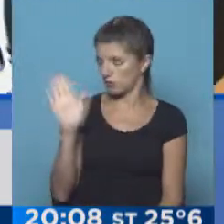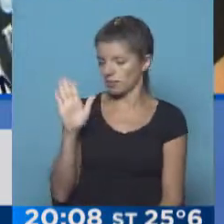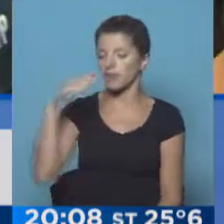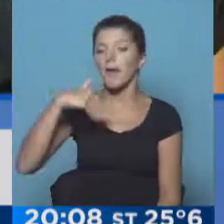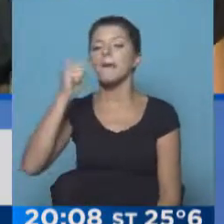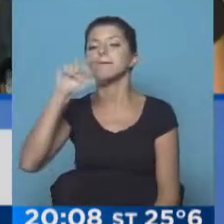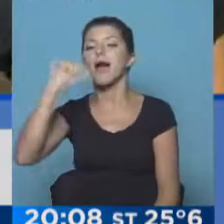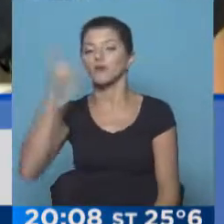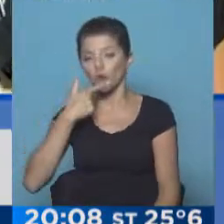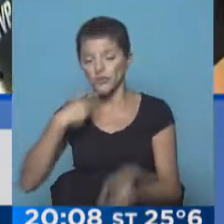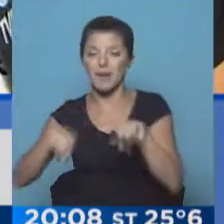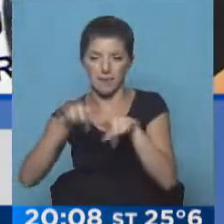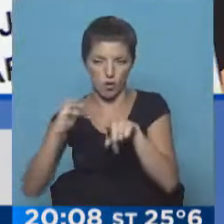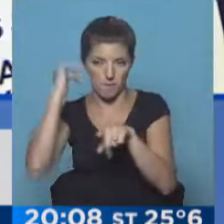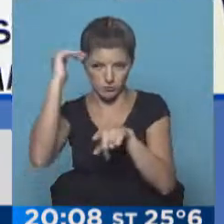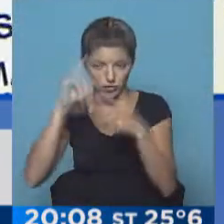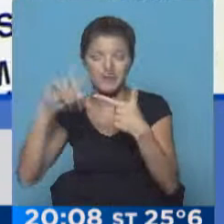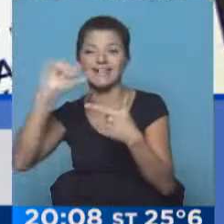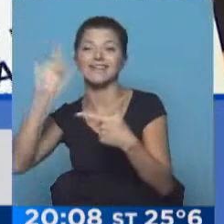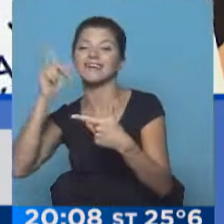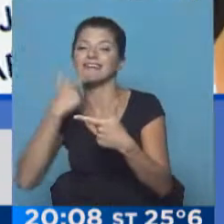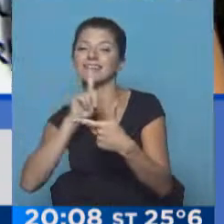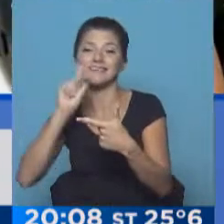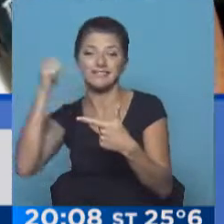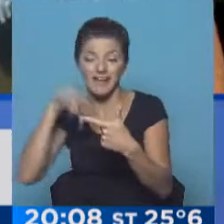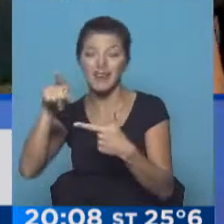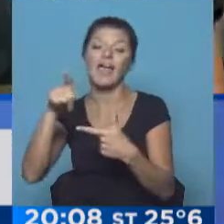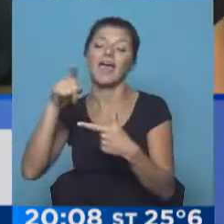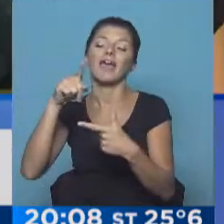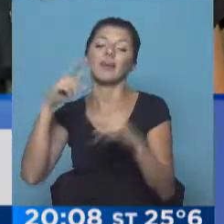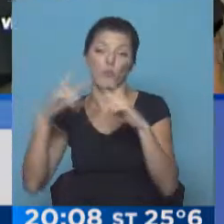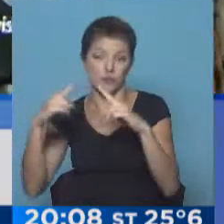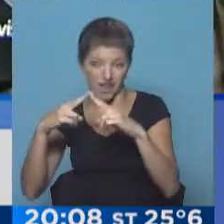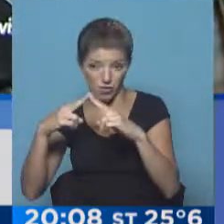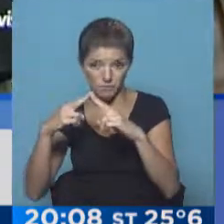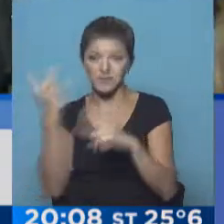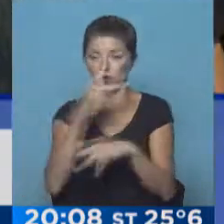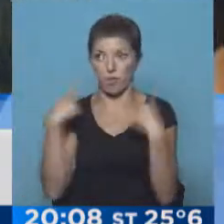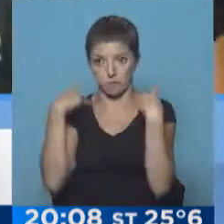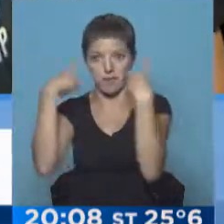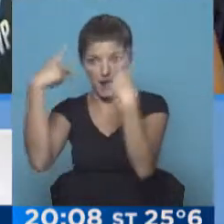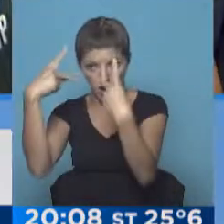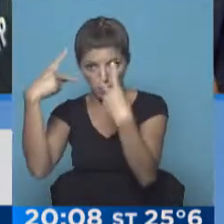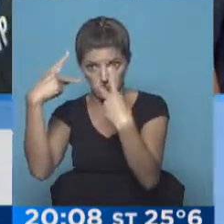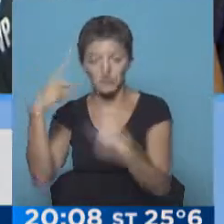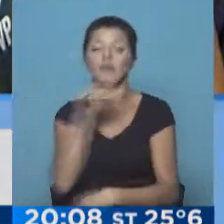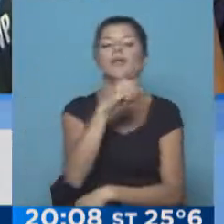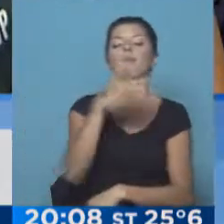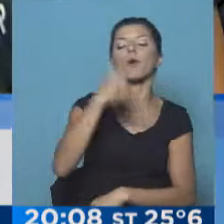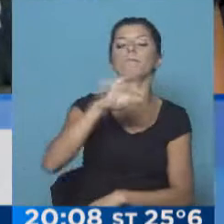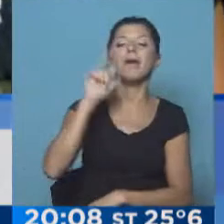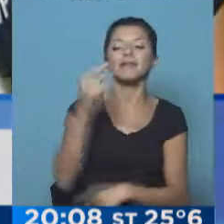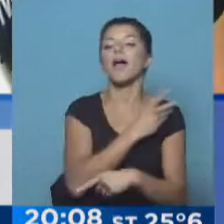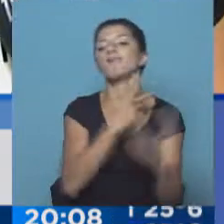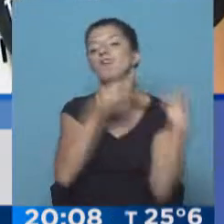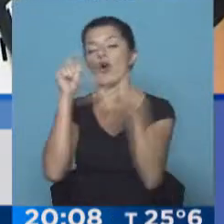hermano mayor de Marina, y Cristian, que es el marido de Leti, o sea, cuñado de Marina. Están allá por parte de Marina y por parte de María José está el